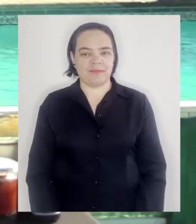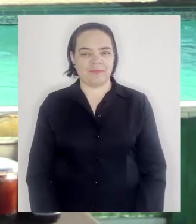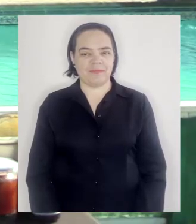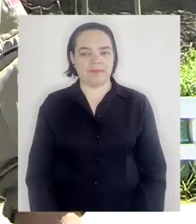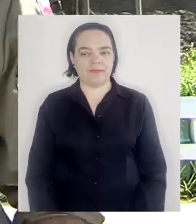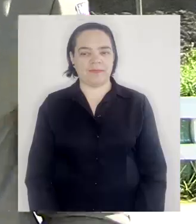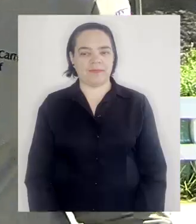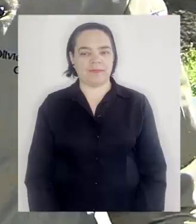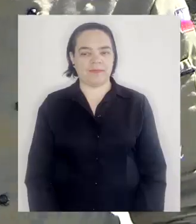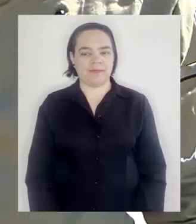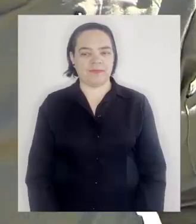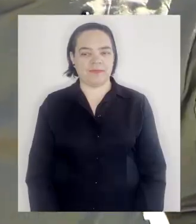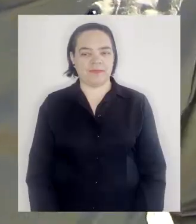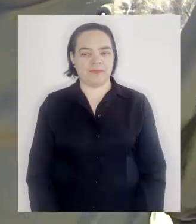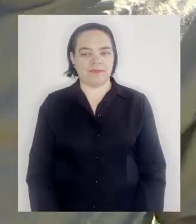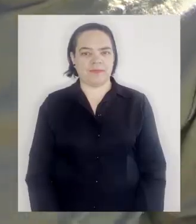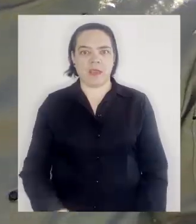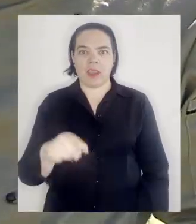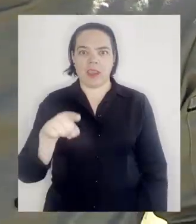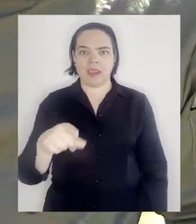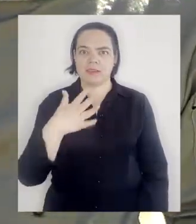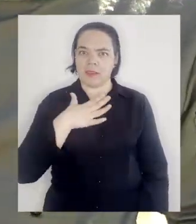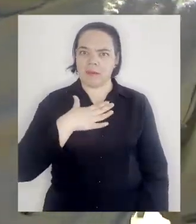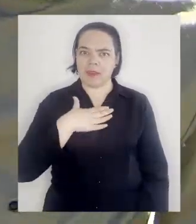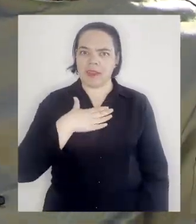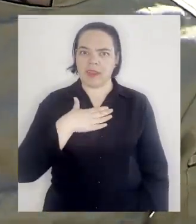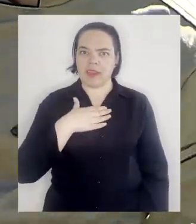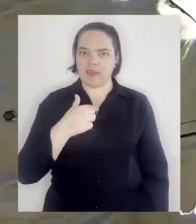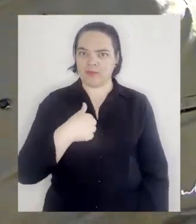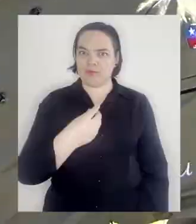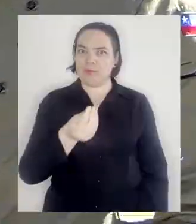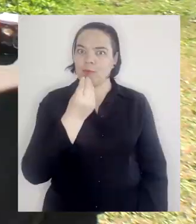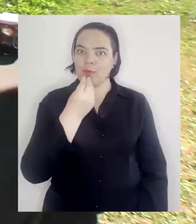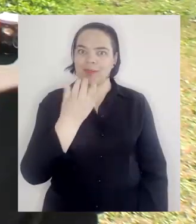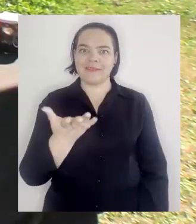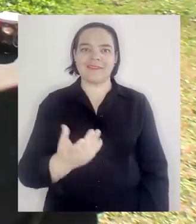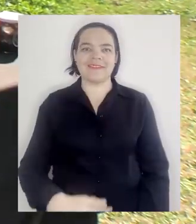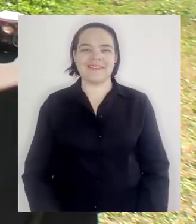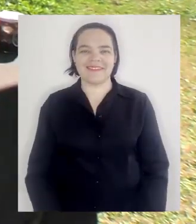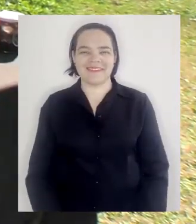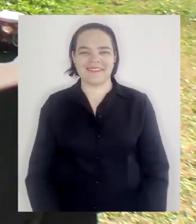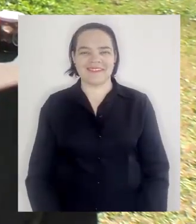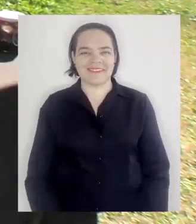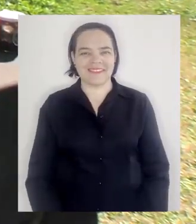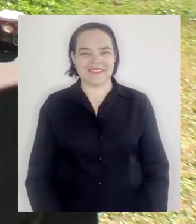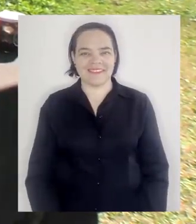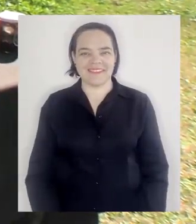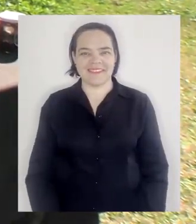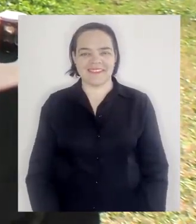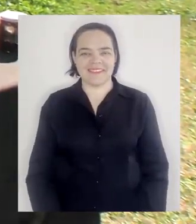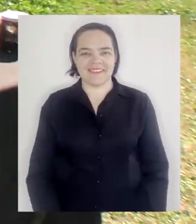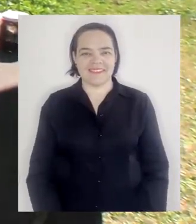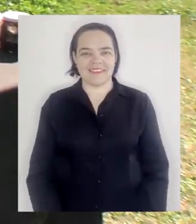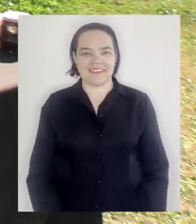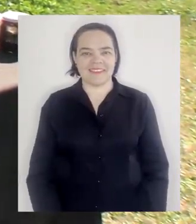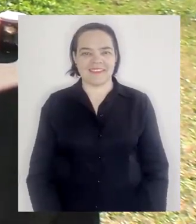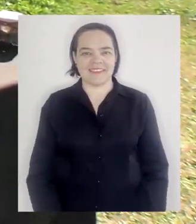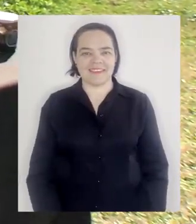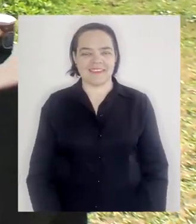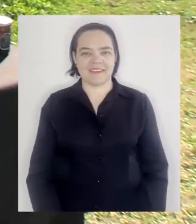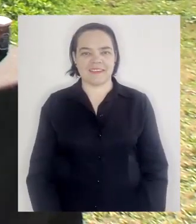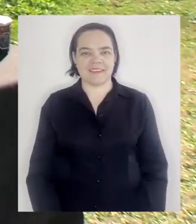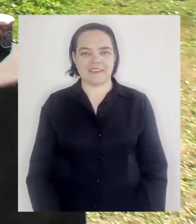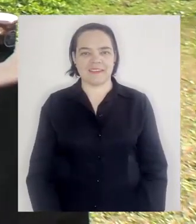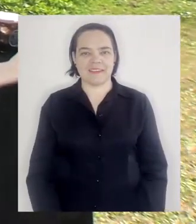Eso es la mía, voy a comer yo. Ah, ya. Vamos bien, vamos bien. Porque hay